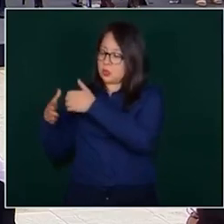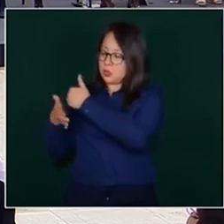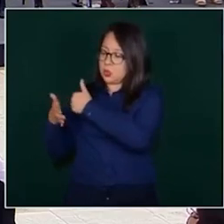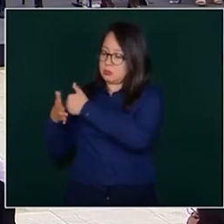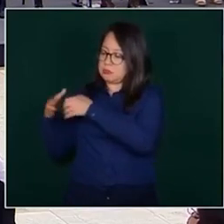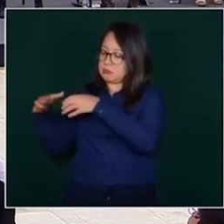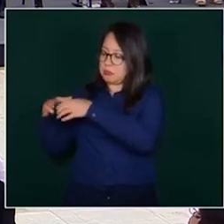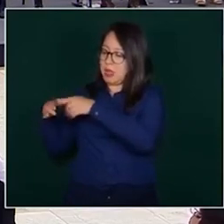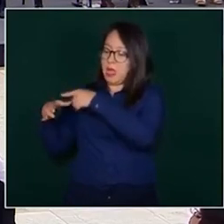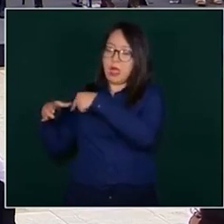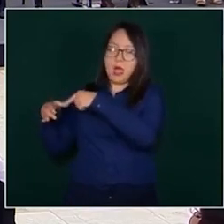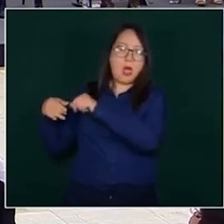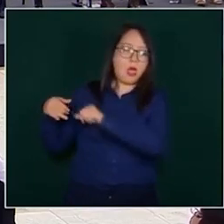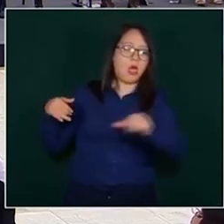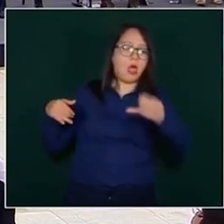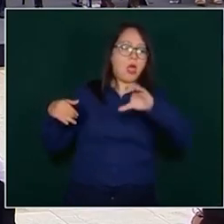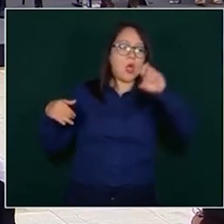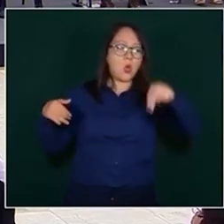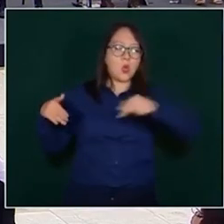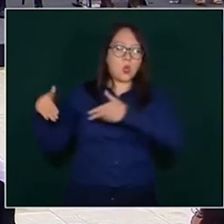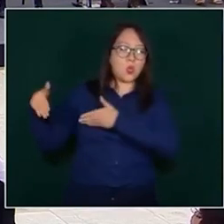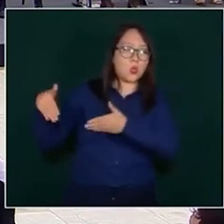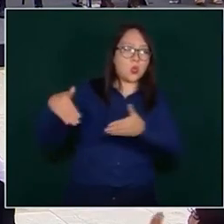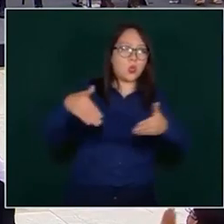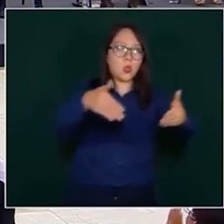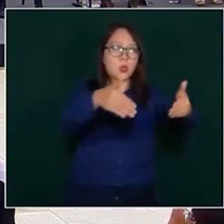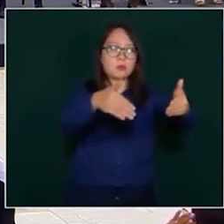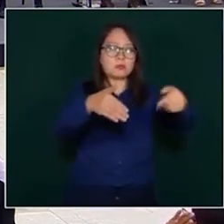para no afectar,